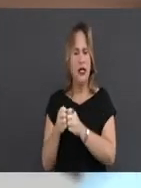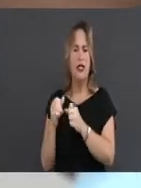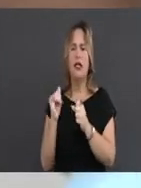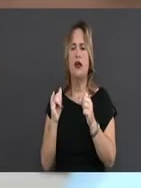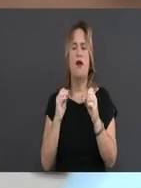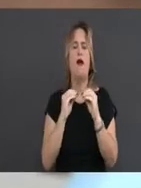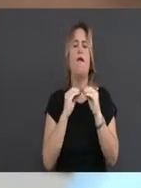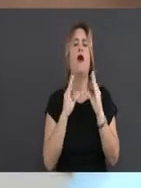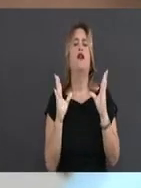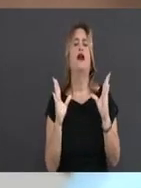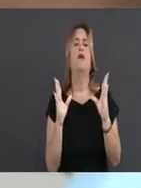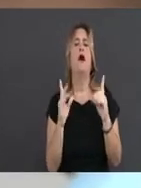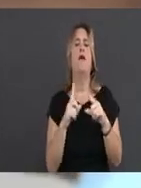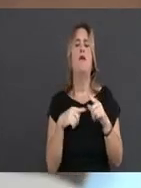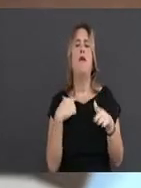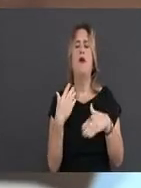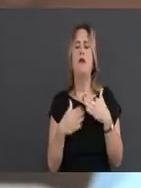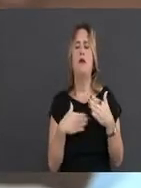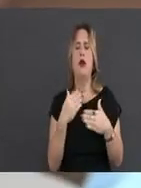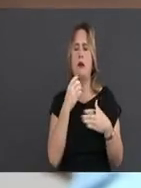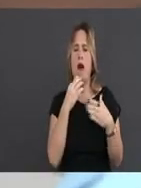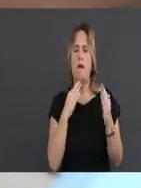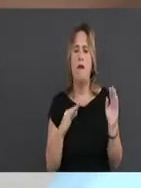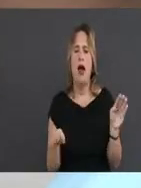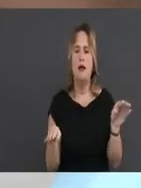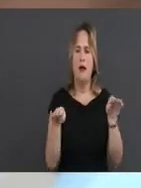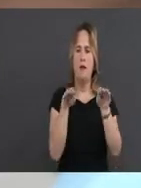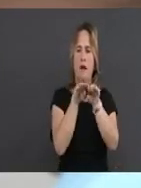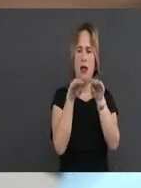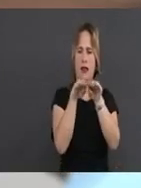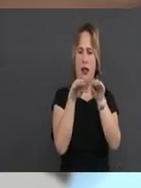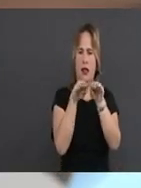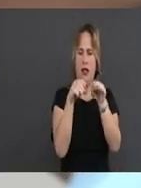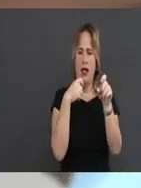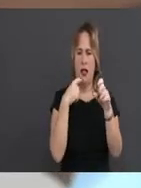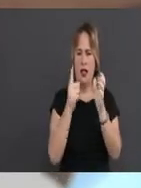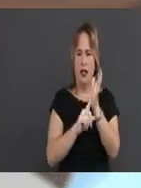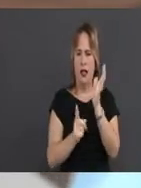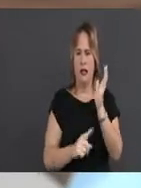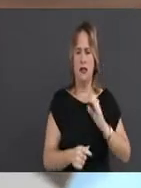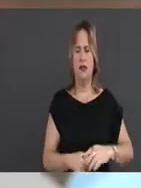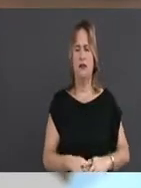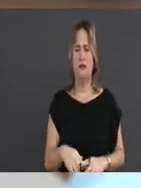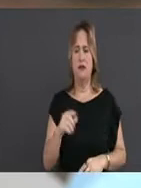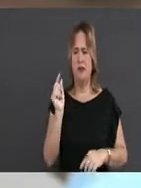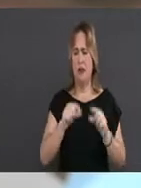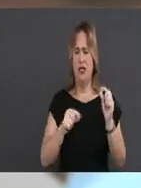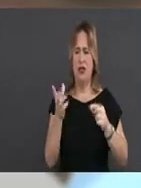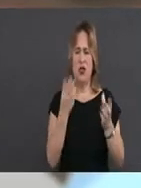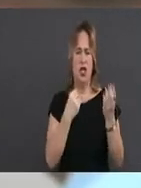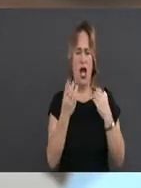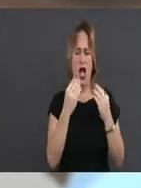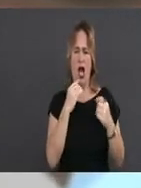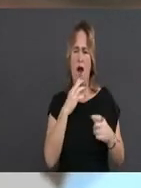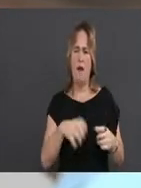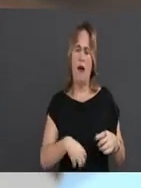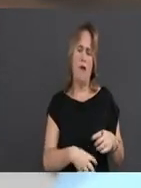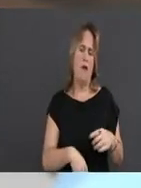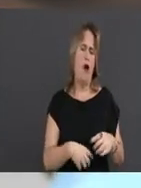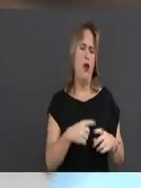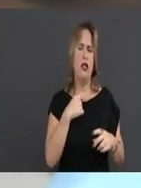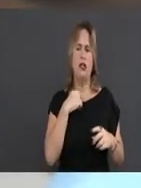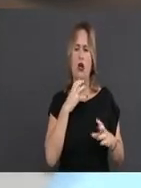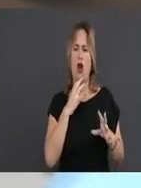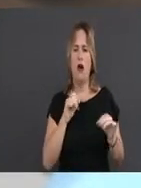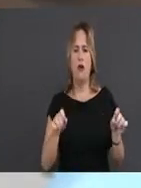madrugada la carga para poder mantener estable el sistema. Aún así, las personas hablan sobre su inconformidad con el tema